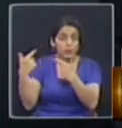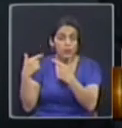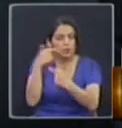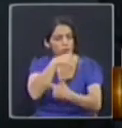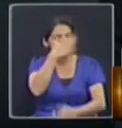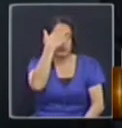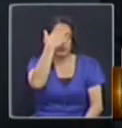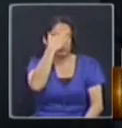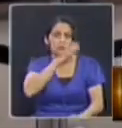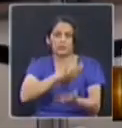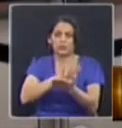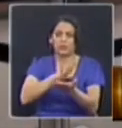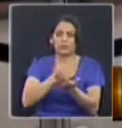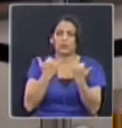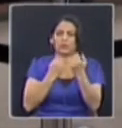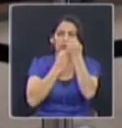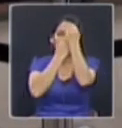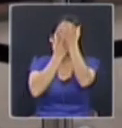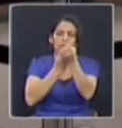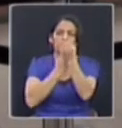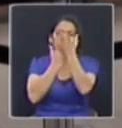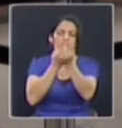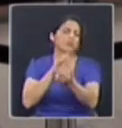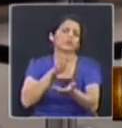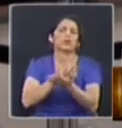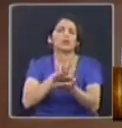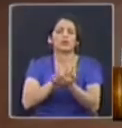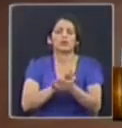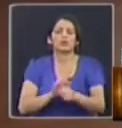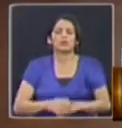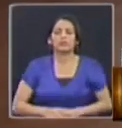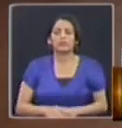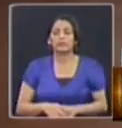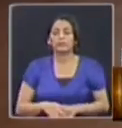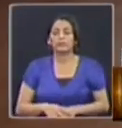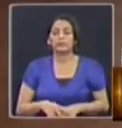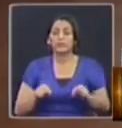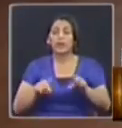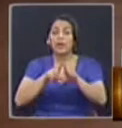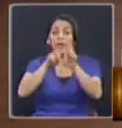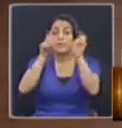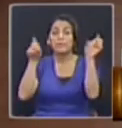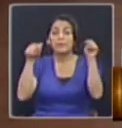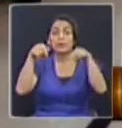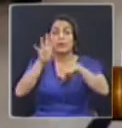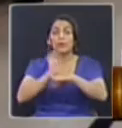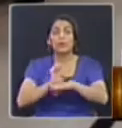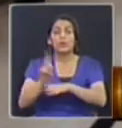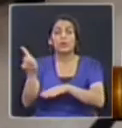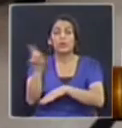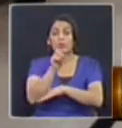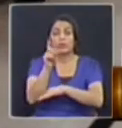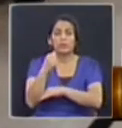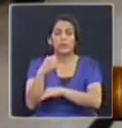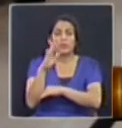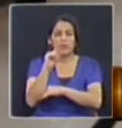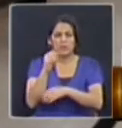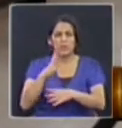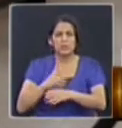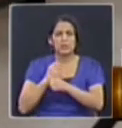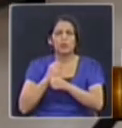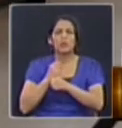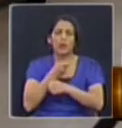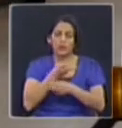a la tranquilidad. Que el banco está catalogado como una de las 100 empresas sólidas con una trayectoria de más de 40 años sirviendo